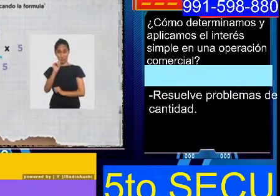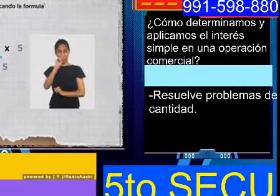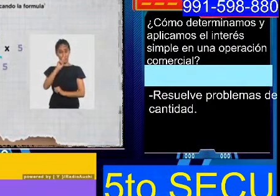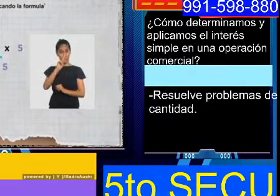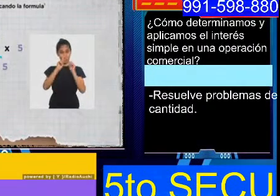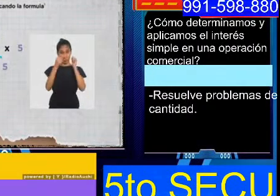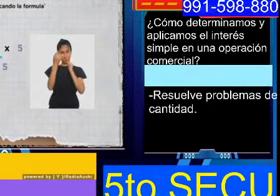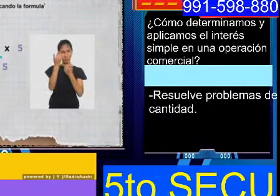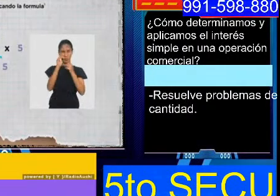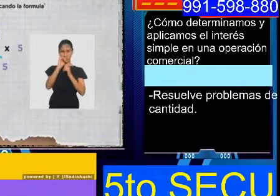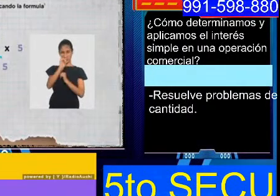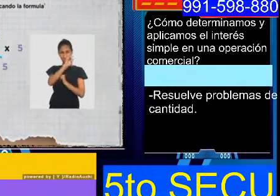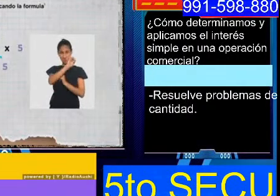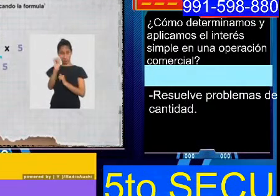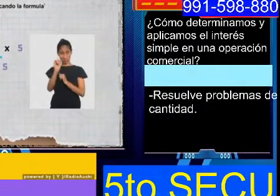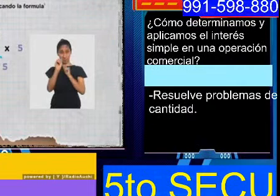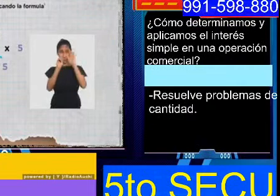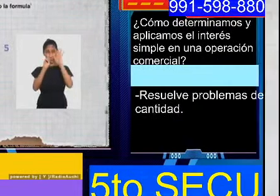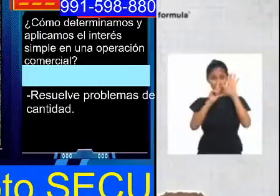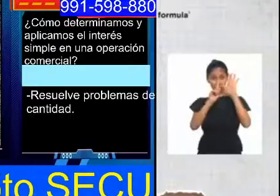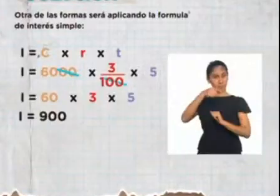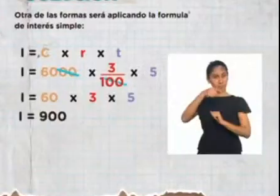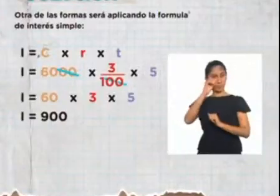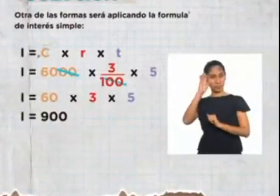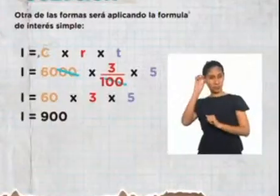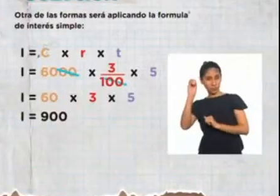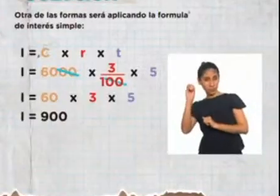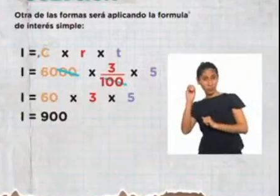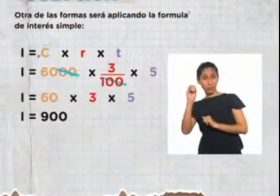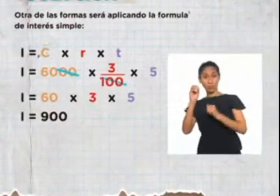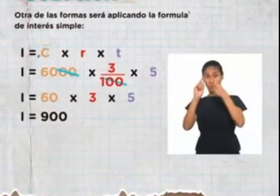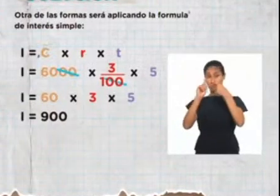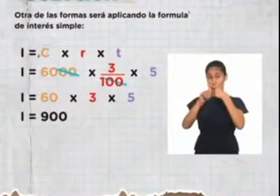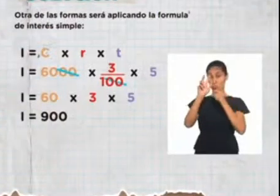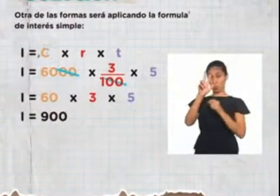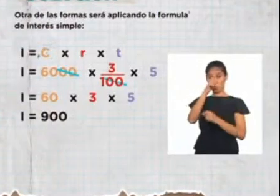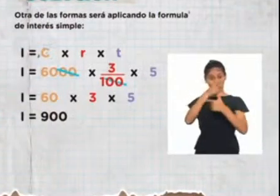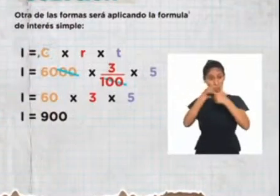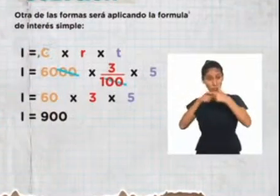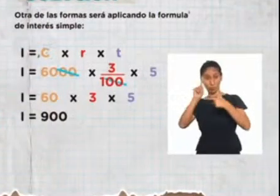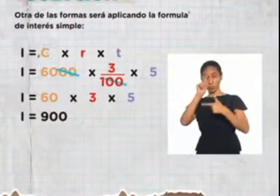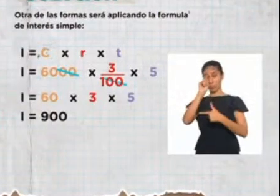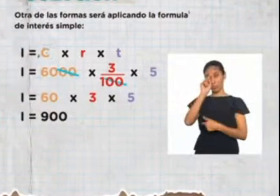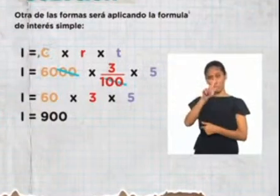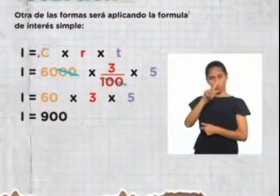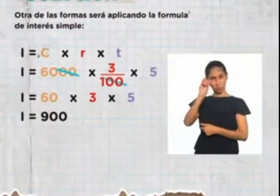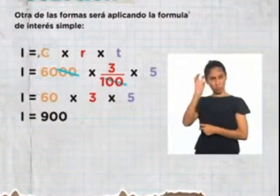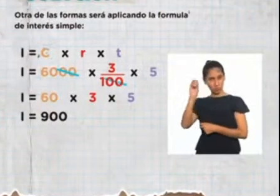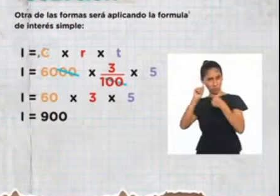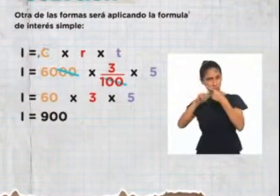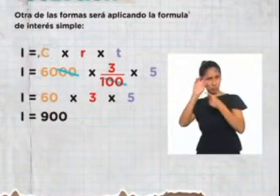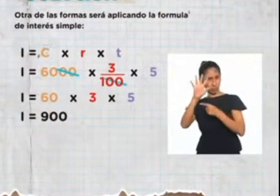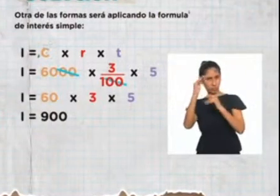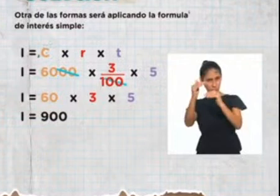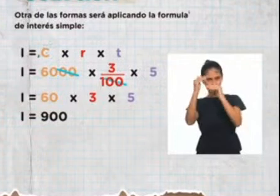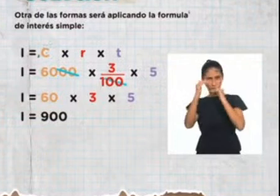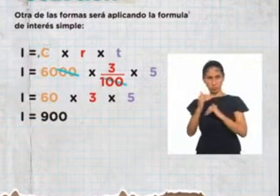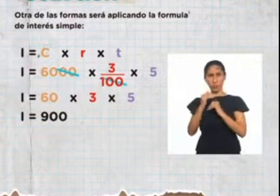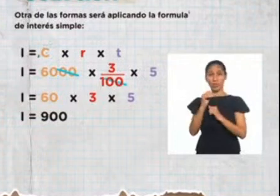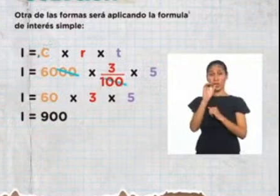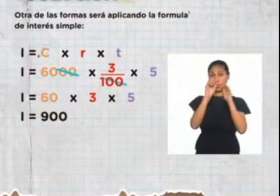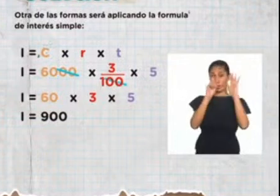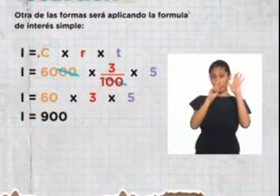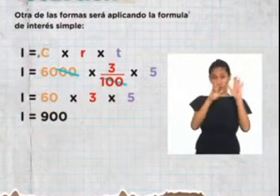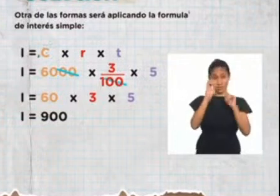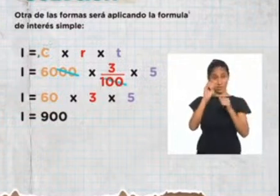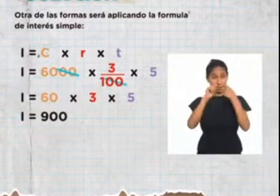respectivas, obtenemos que el interés es 900 soles. Como la situación nos solicita